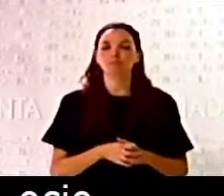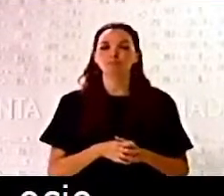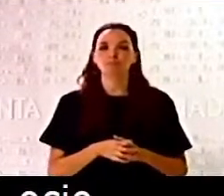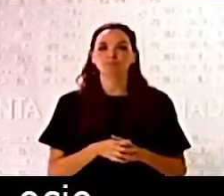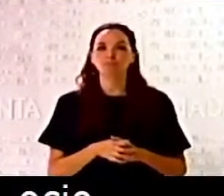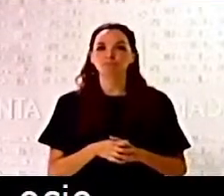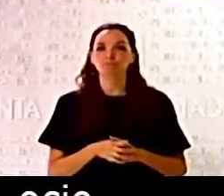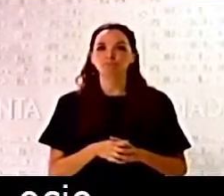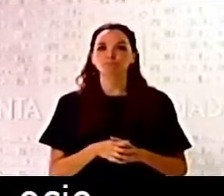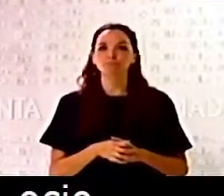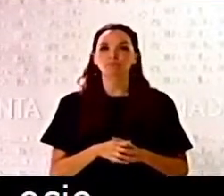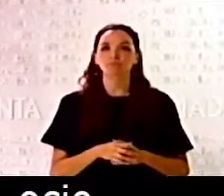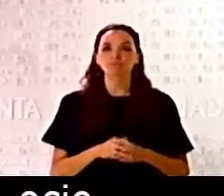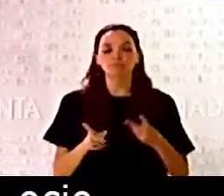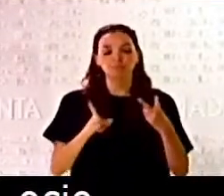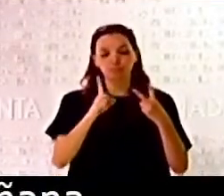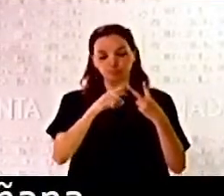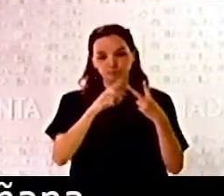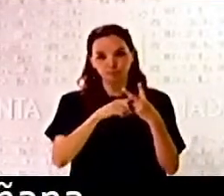En segundo lugar,